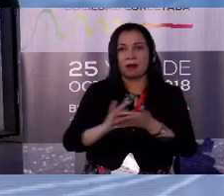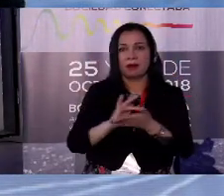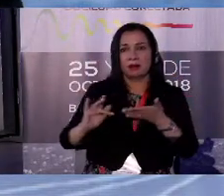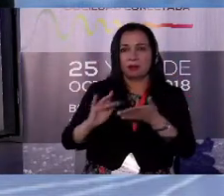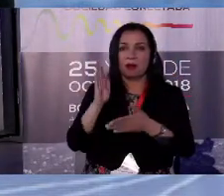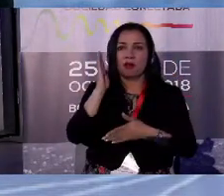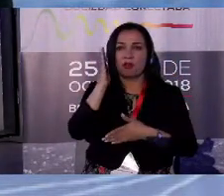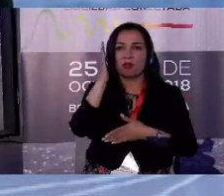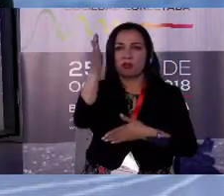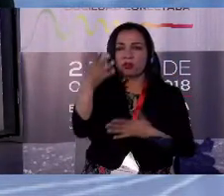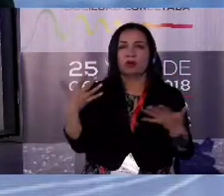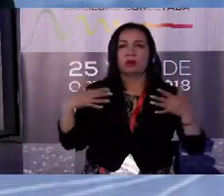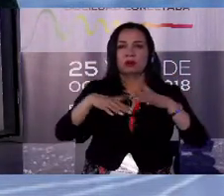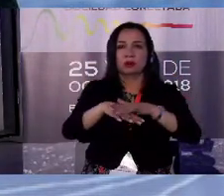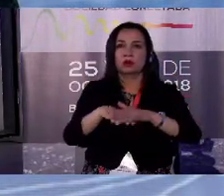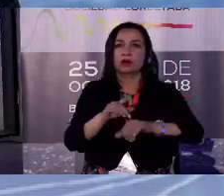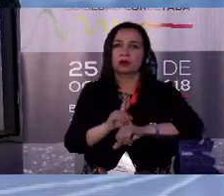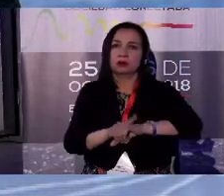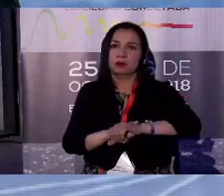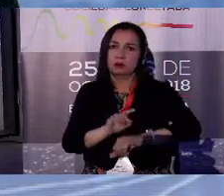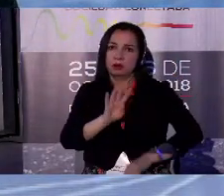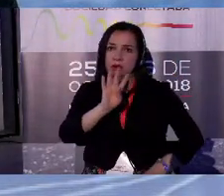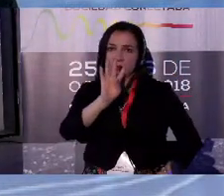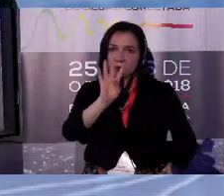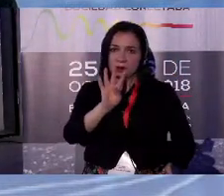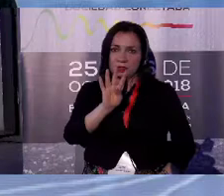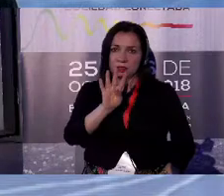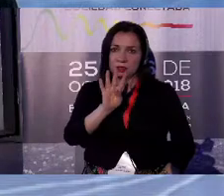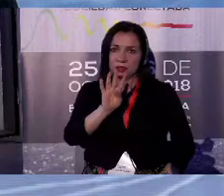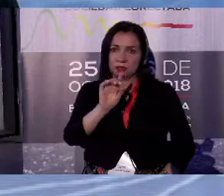futuras. Yo tengo las